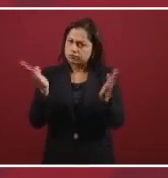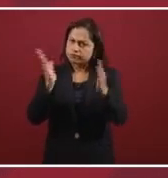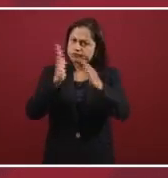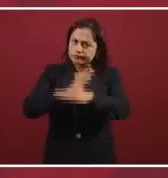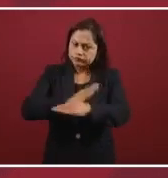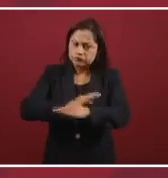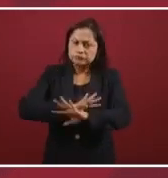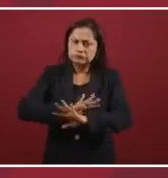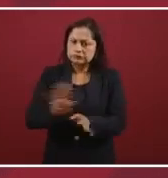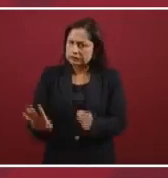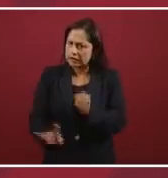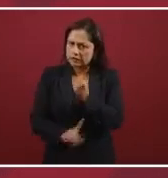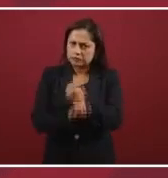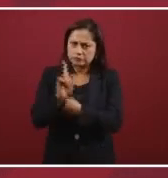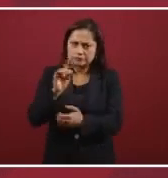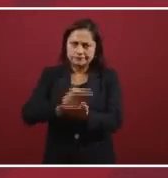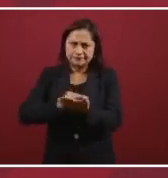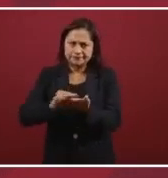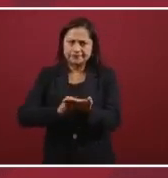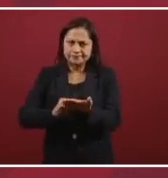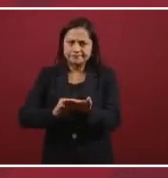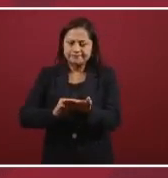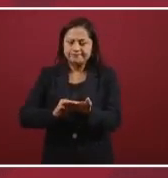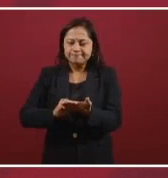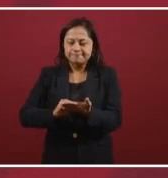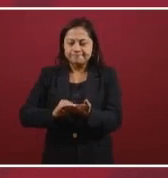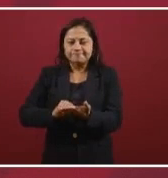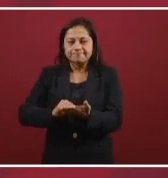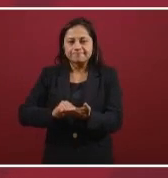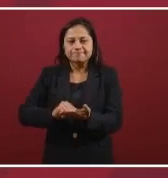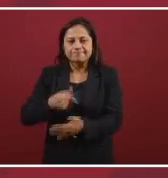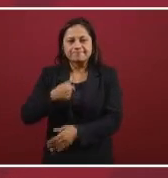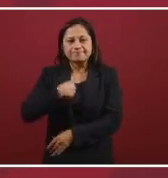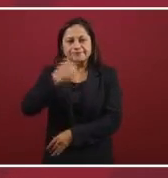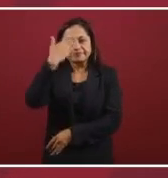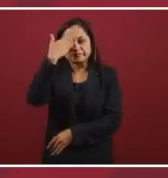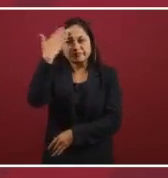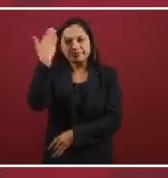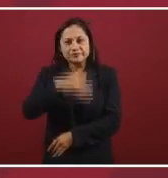Creo que necesitamos la unidad.